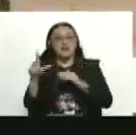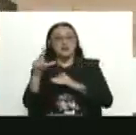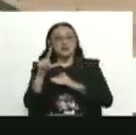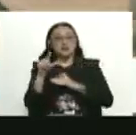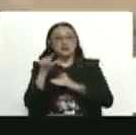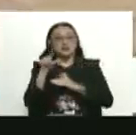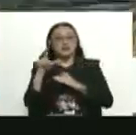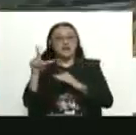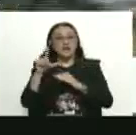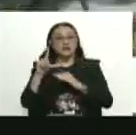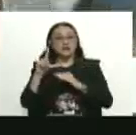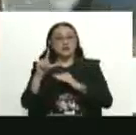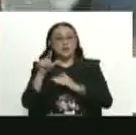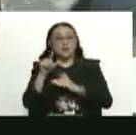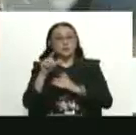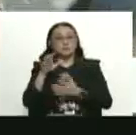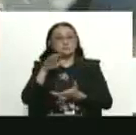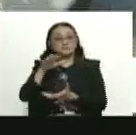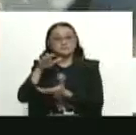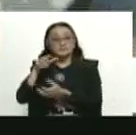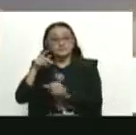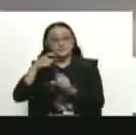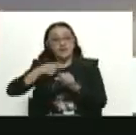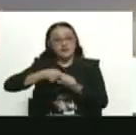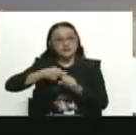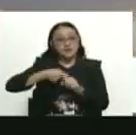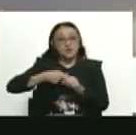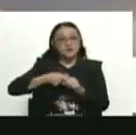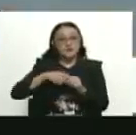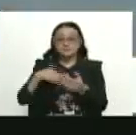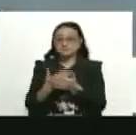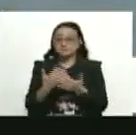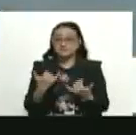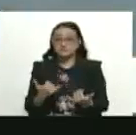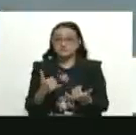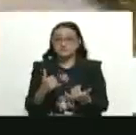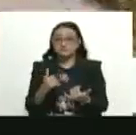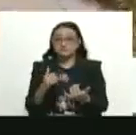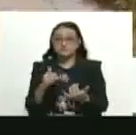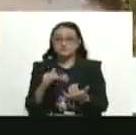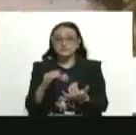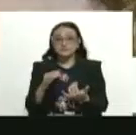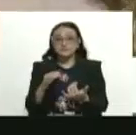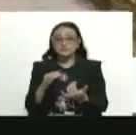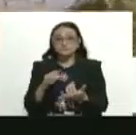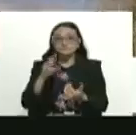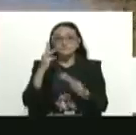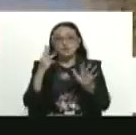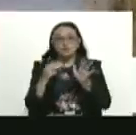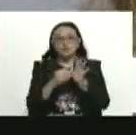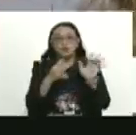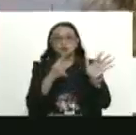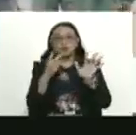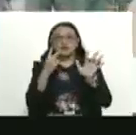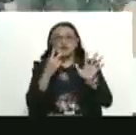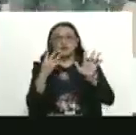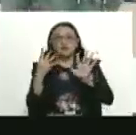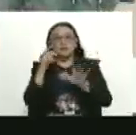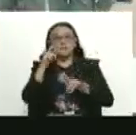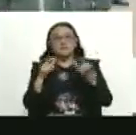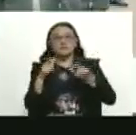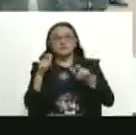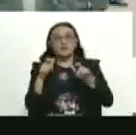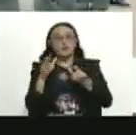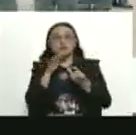de abastecimiento logístico. Hasta la fecha han sido evacuadas 8.879 personas que estaban de